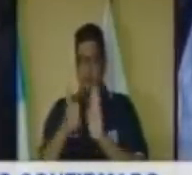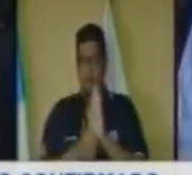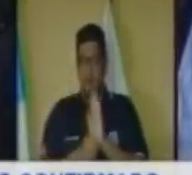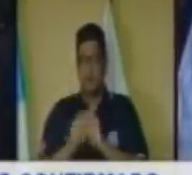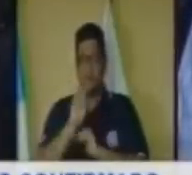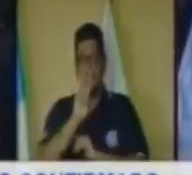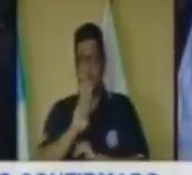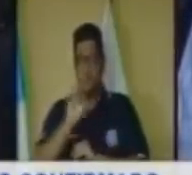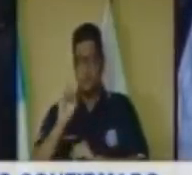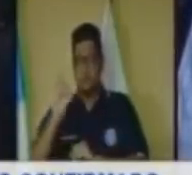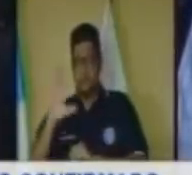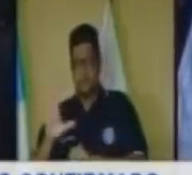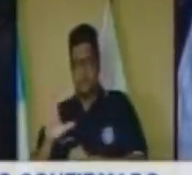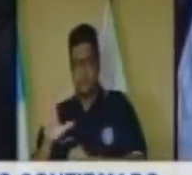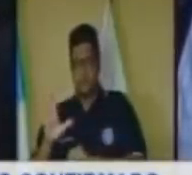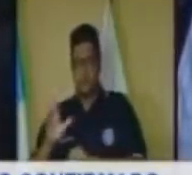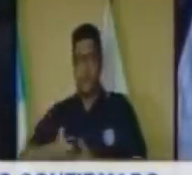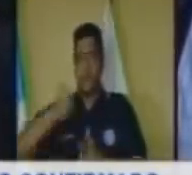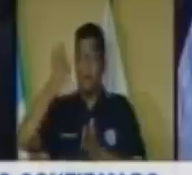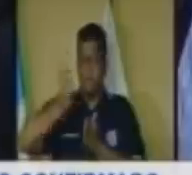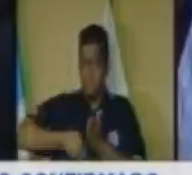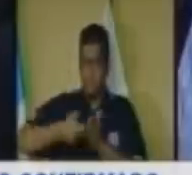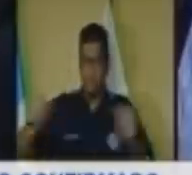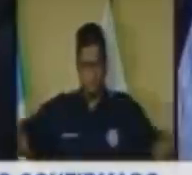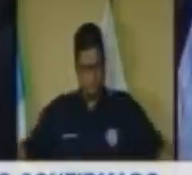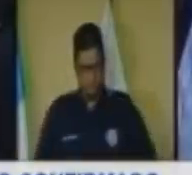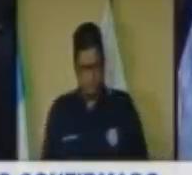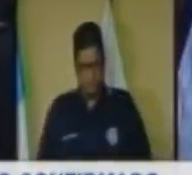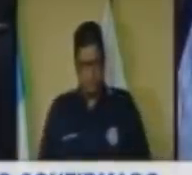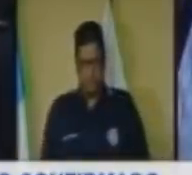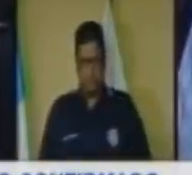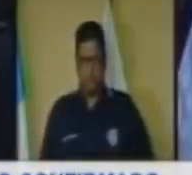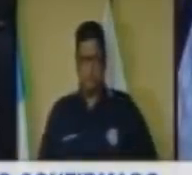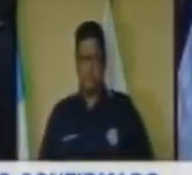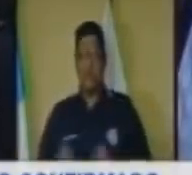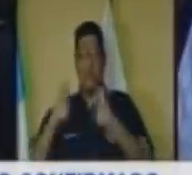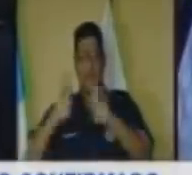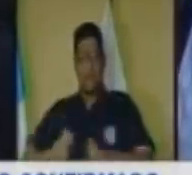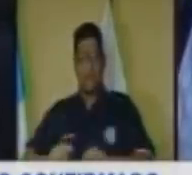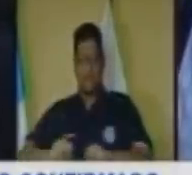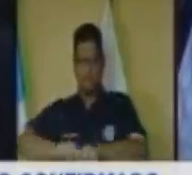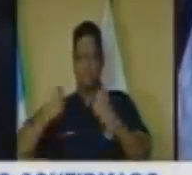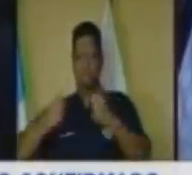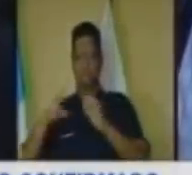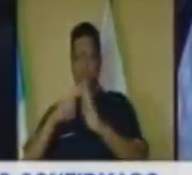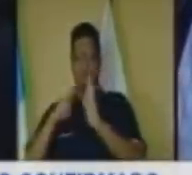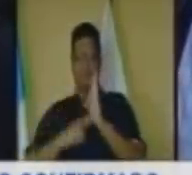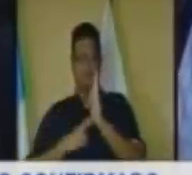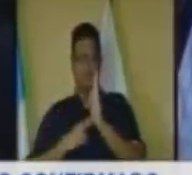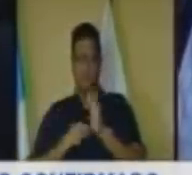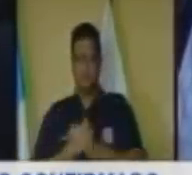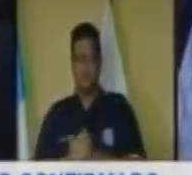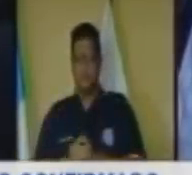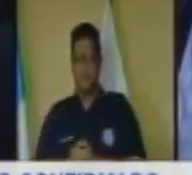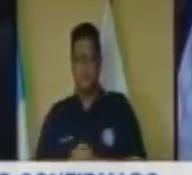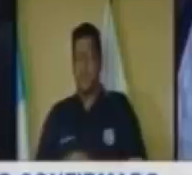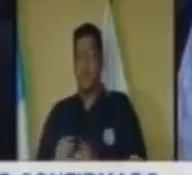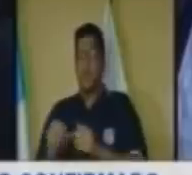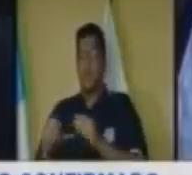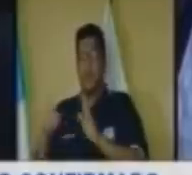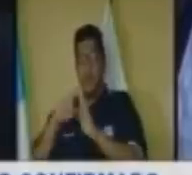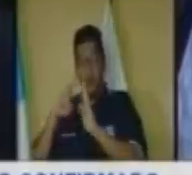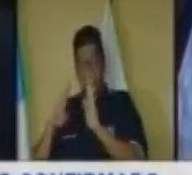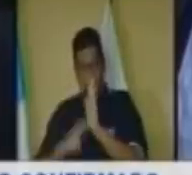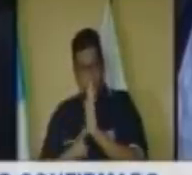quien infrinja las medidas impuestas por la ley o las adoptadas por las autoridades sanitarias para impedir la introducción o propagación